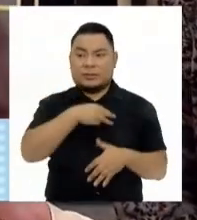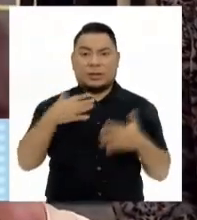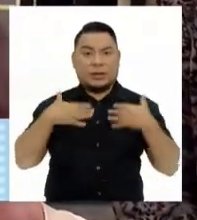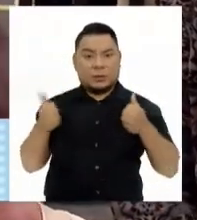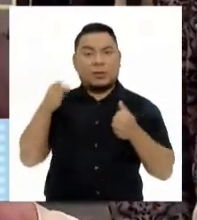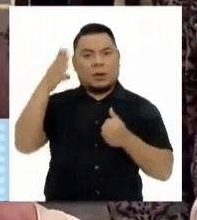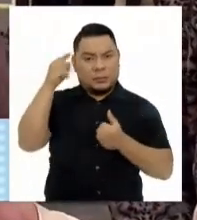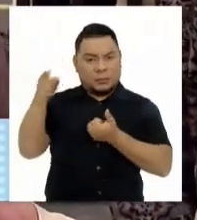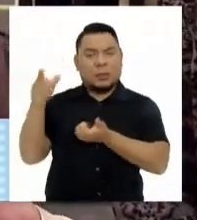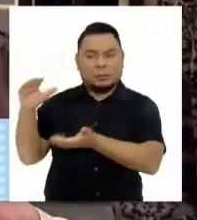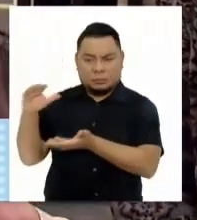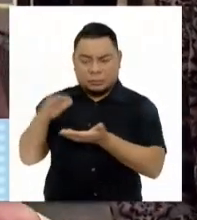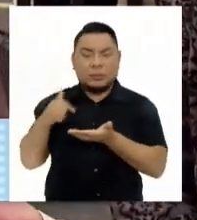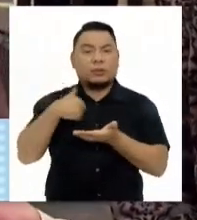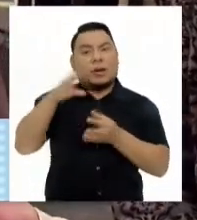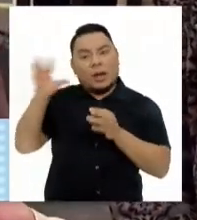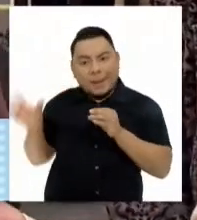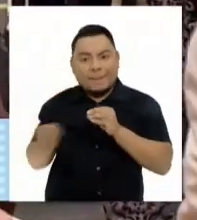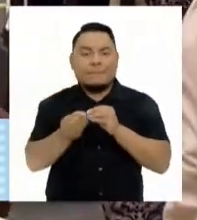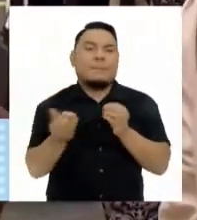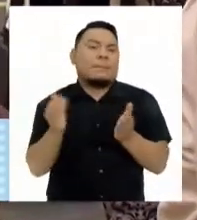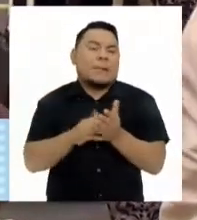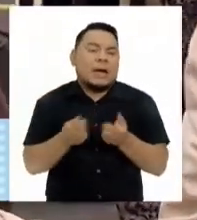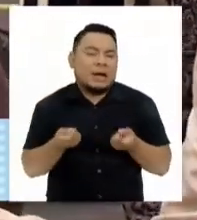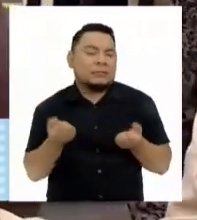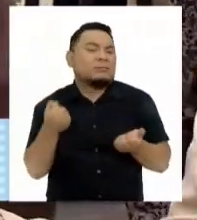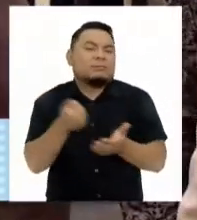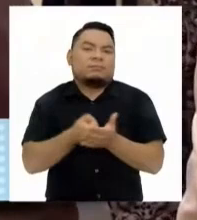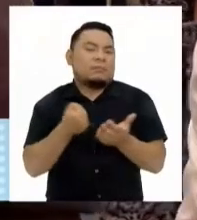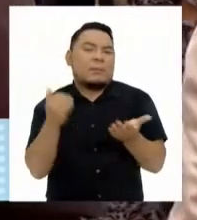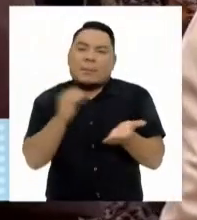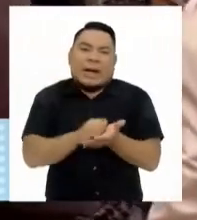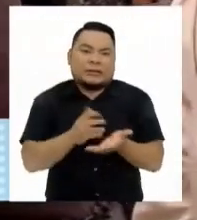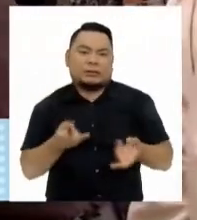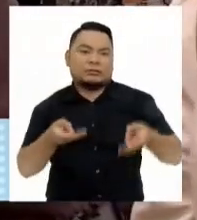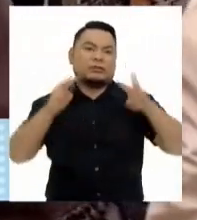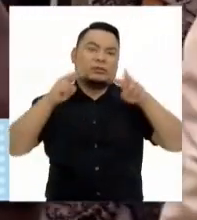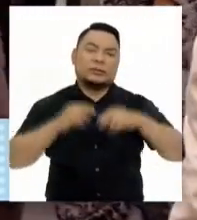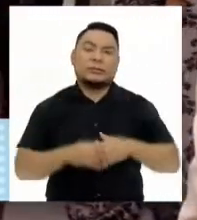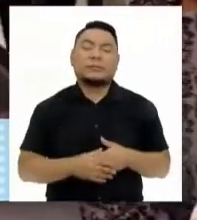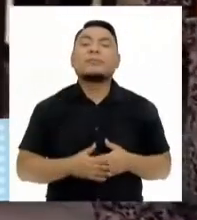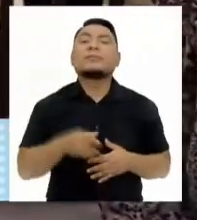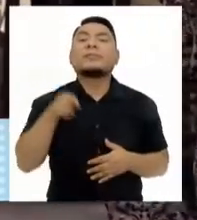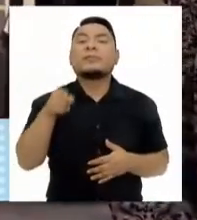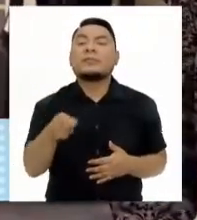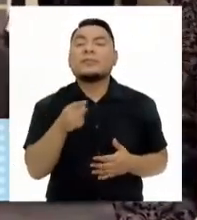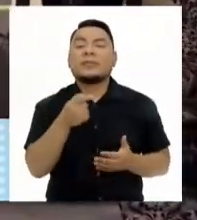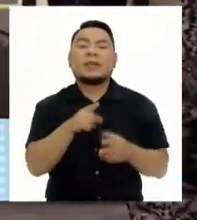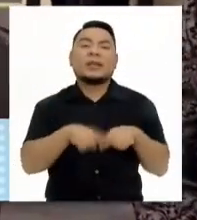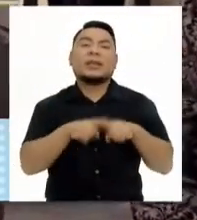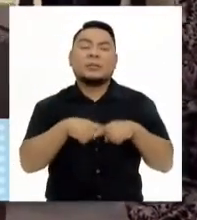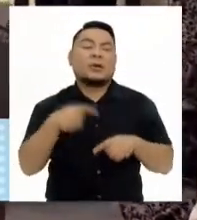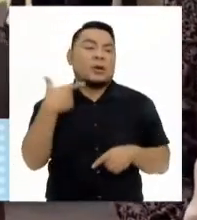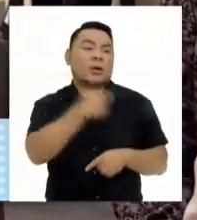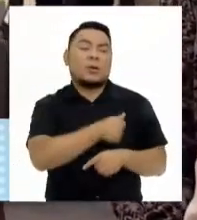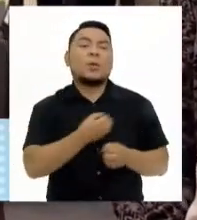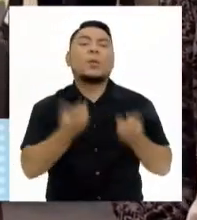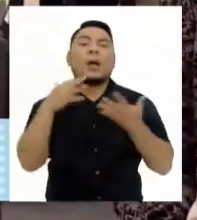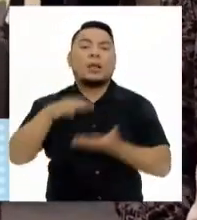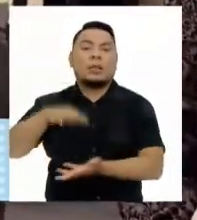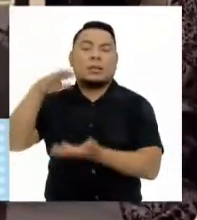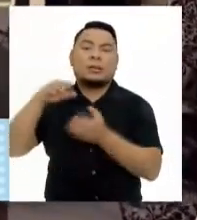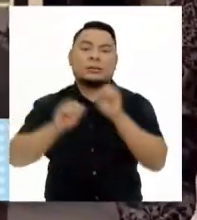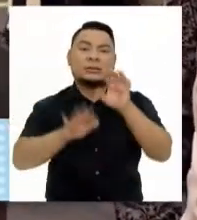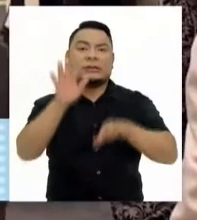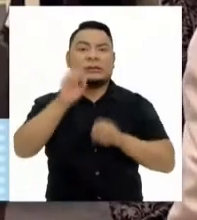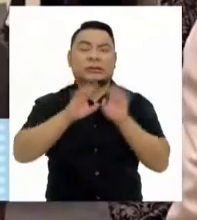Salud y vamos a ponerle mucha más fuerza, mucha más energía. ¿Cuál sería la meta de ustedes? Bueno, la meta va a depender del número de vacunas que tengamos los primeros